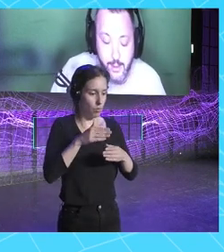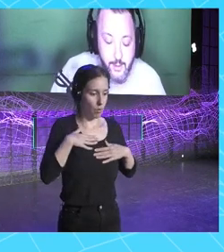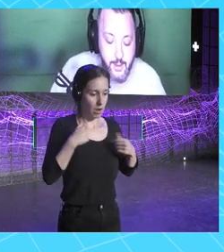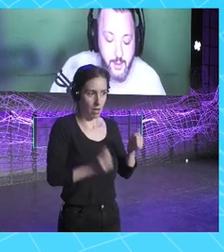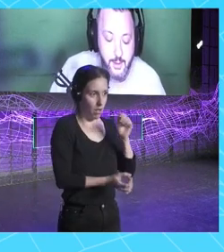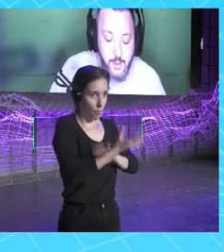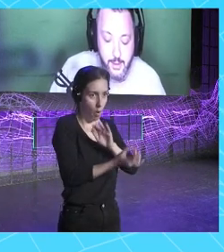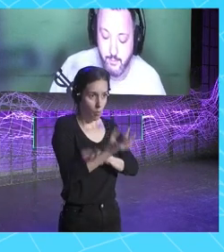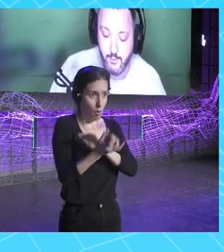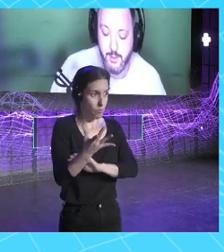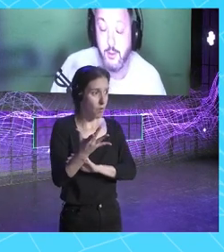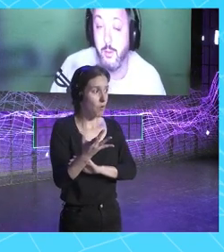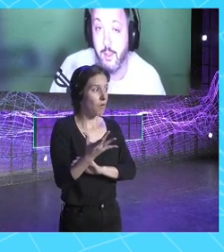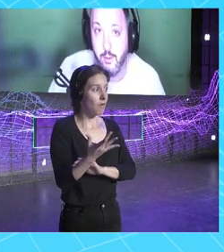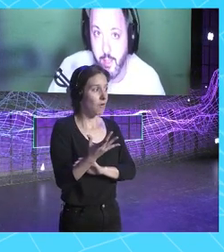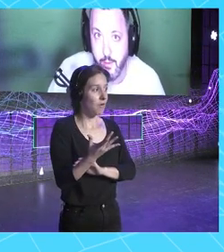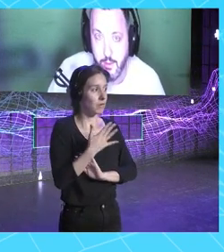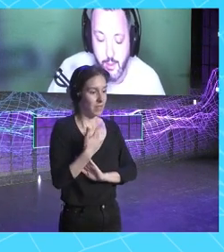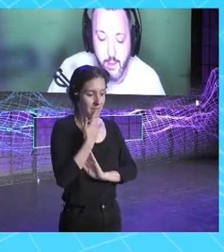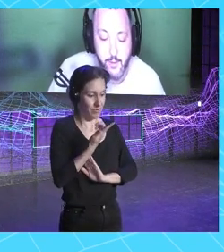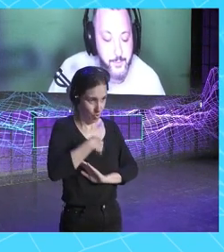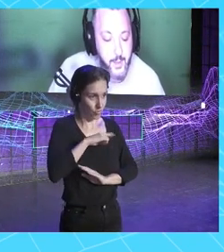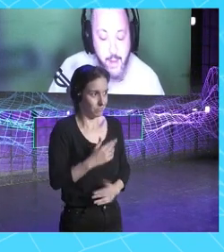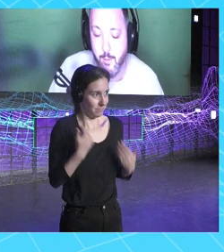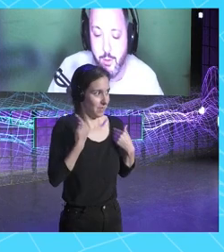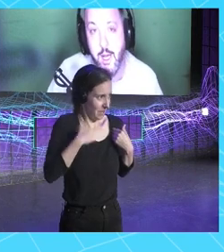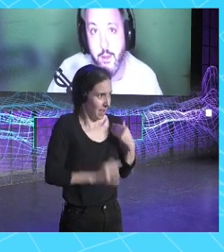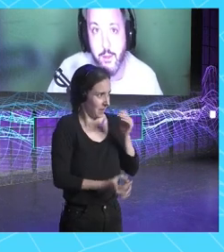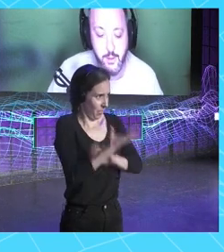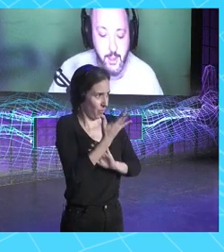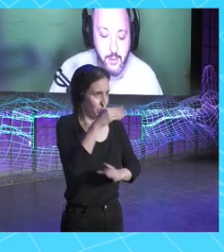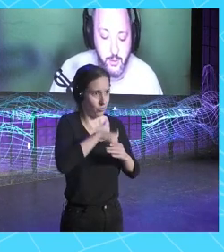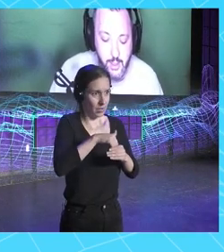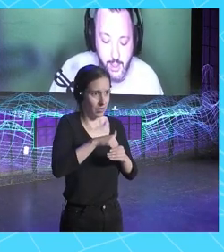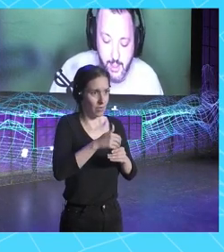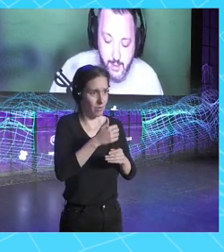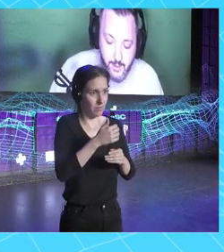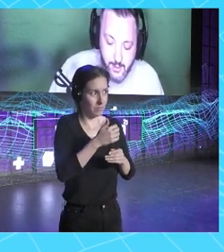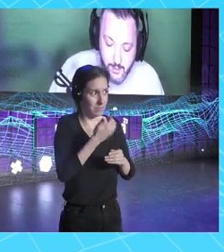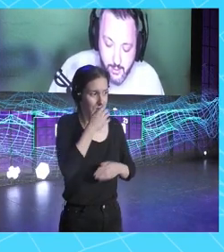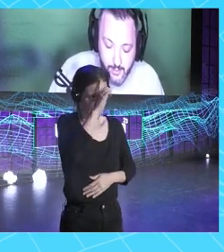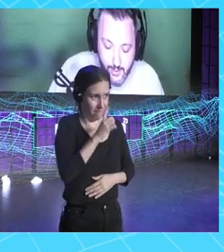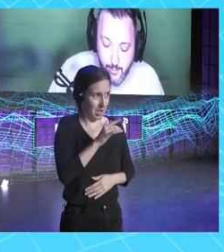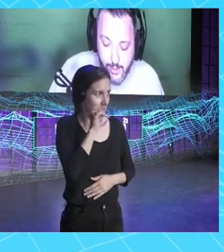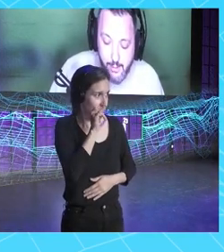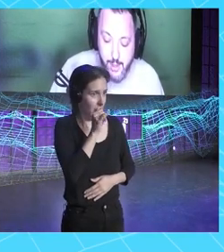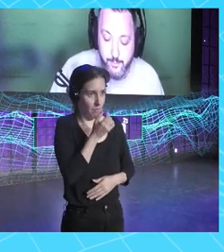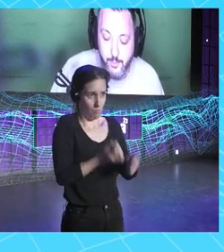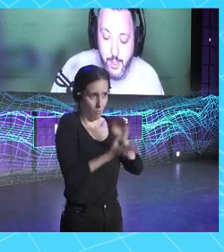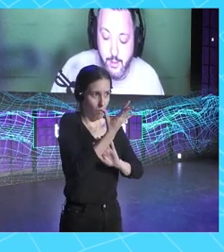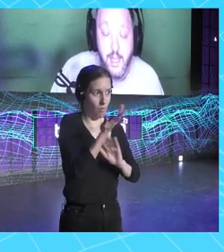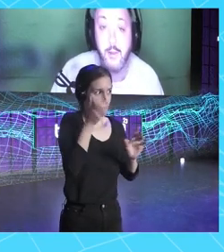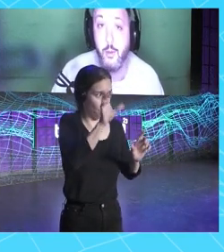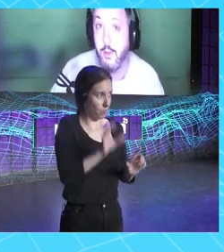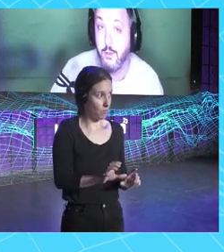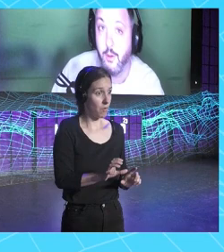realidad nos estamos convirtiendo en creadores de contenido hace muchos años eso no tenía más importancia hoy